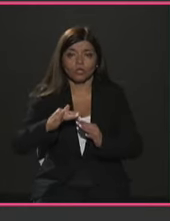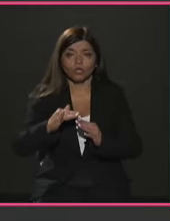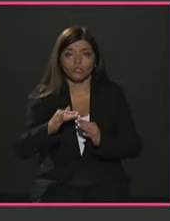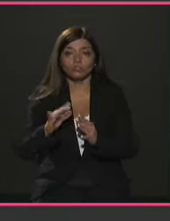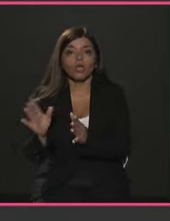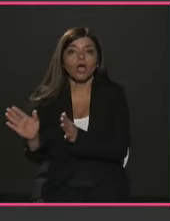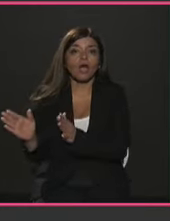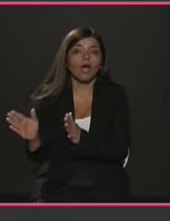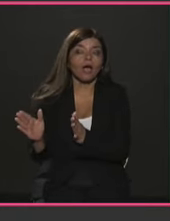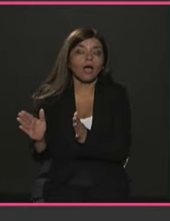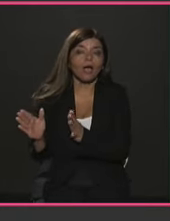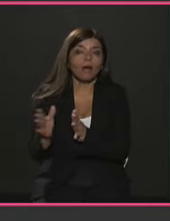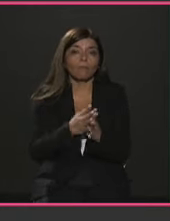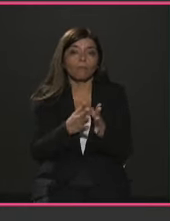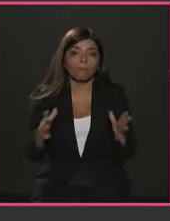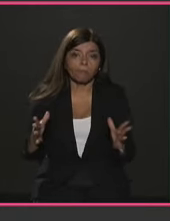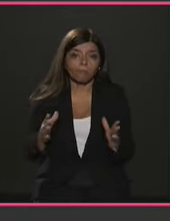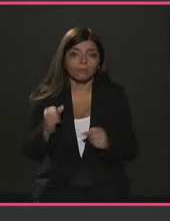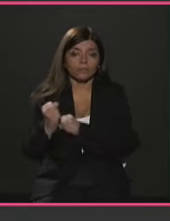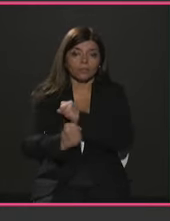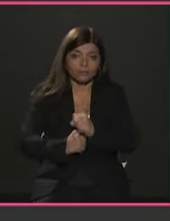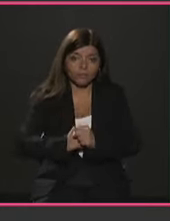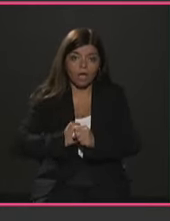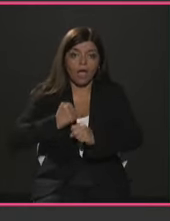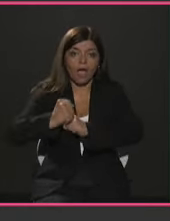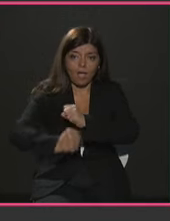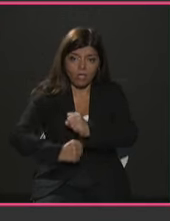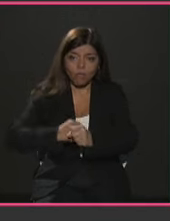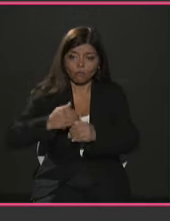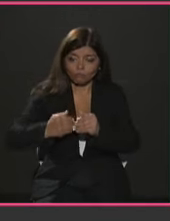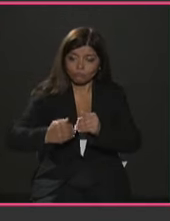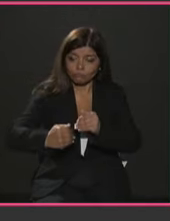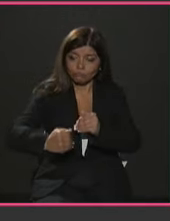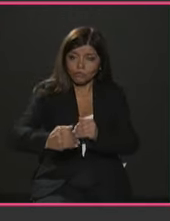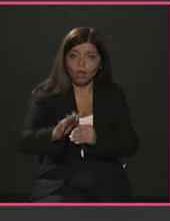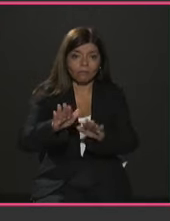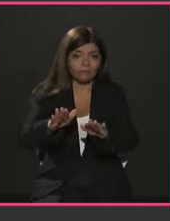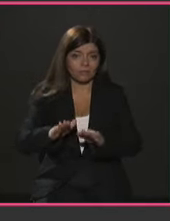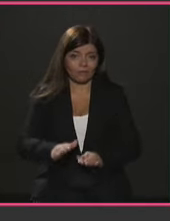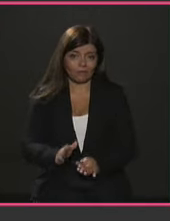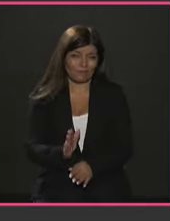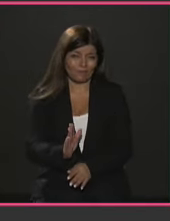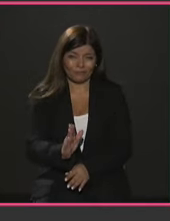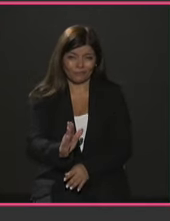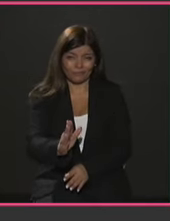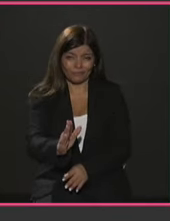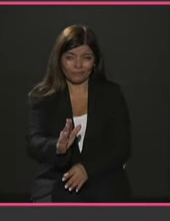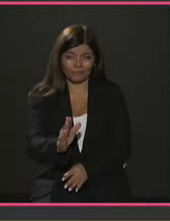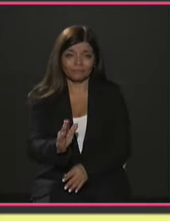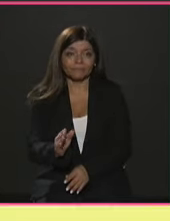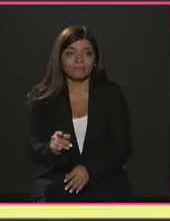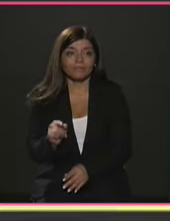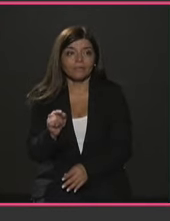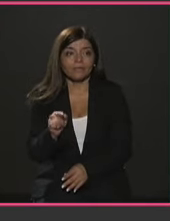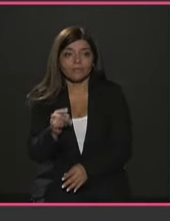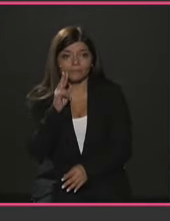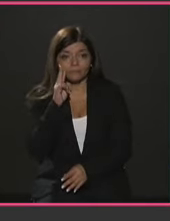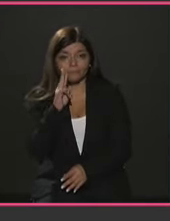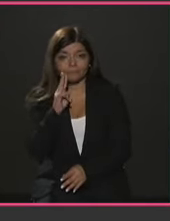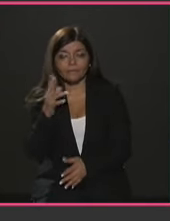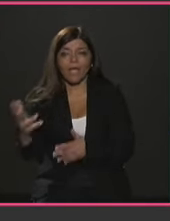en los récords y todos los años continúa pasando lo mismo hay